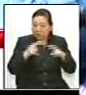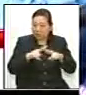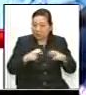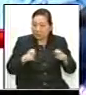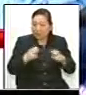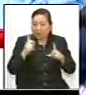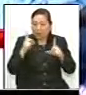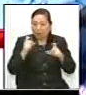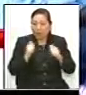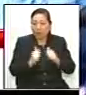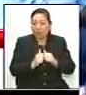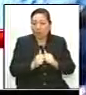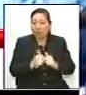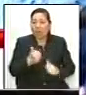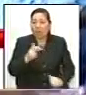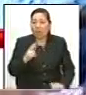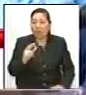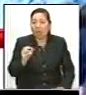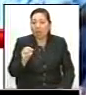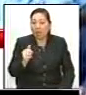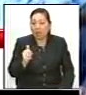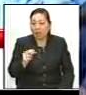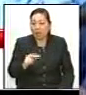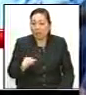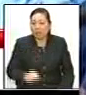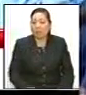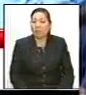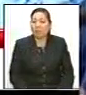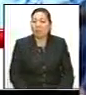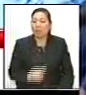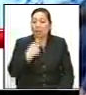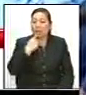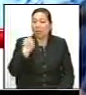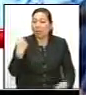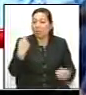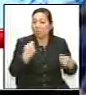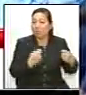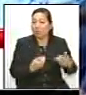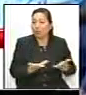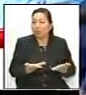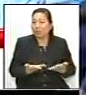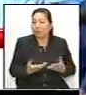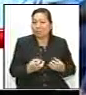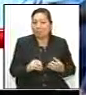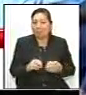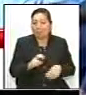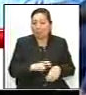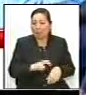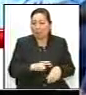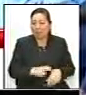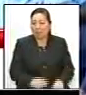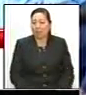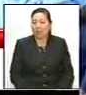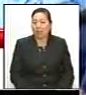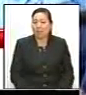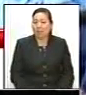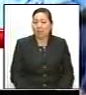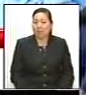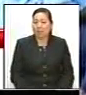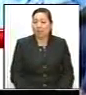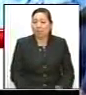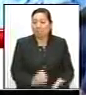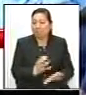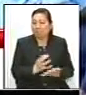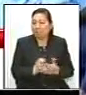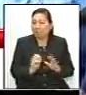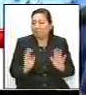tomarme una foto con Mercedes Arauz o por anunciar inversión en cuyes, semillas y papas en mi región. Bueno, menos mal que ya ha